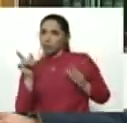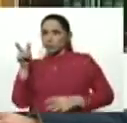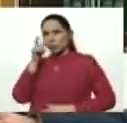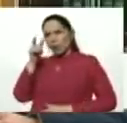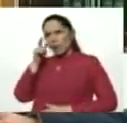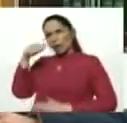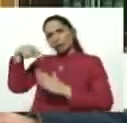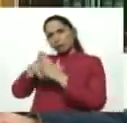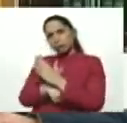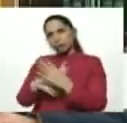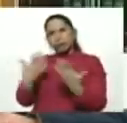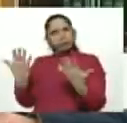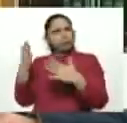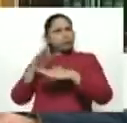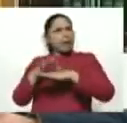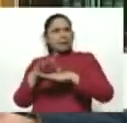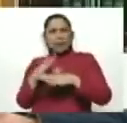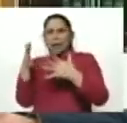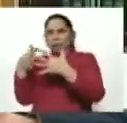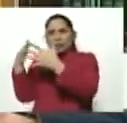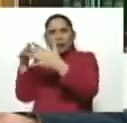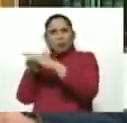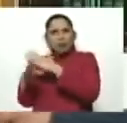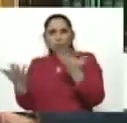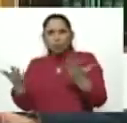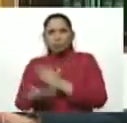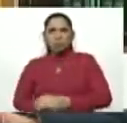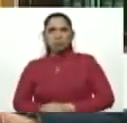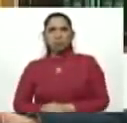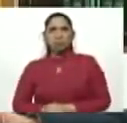Observando a profundidad qué está pasando en los Estados Unidos.